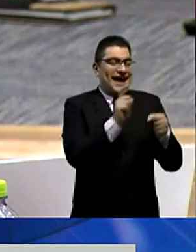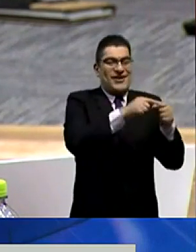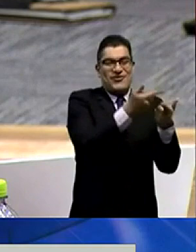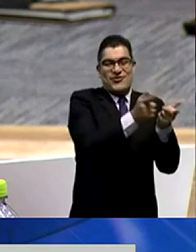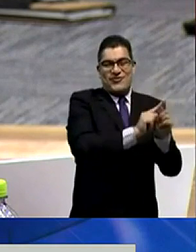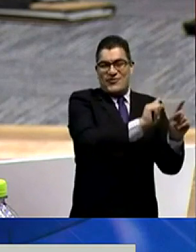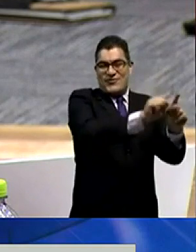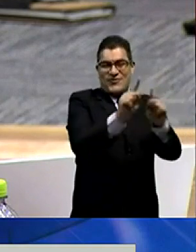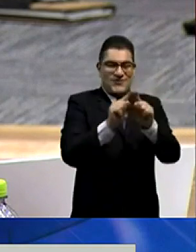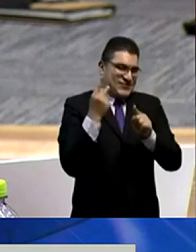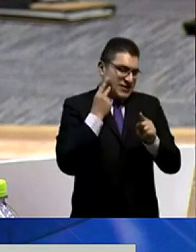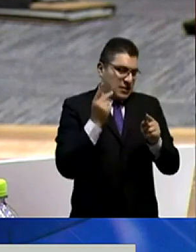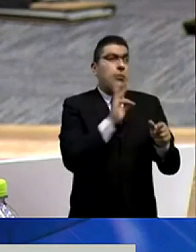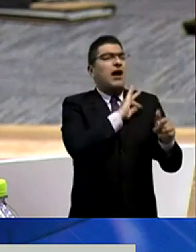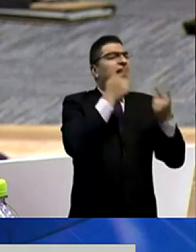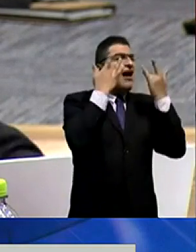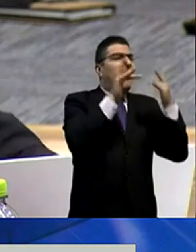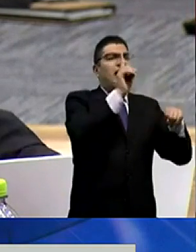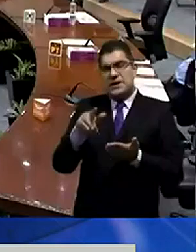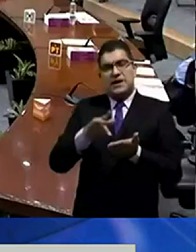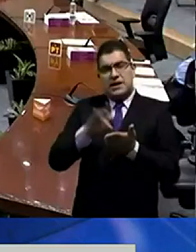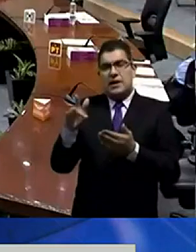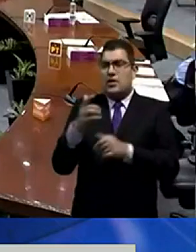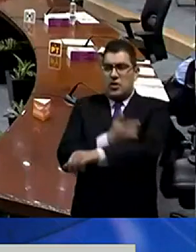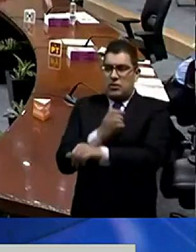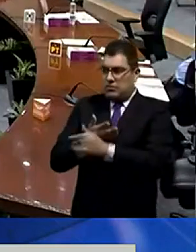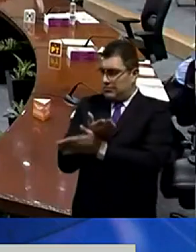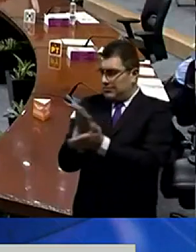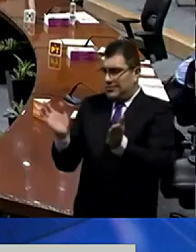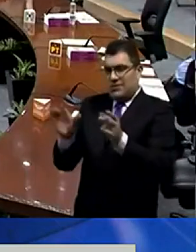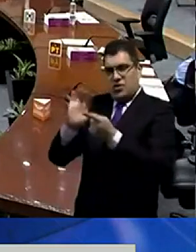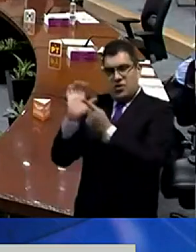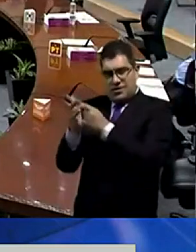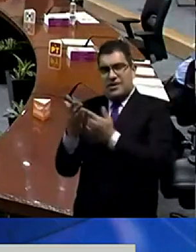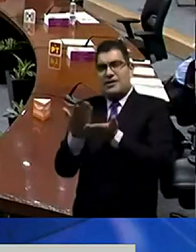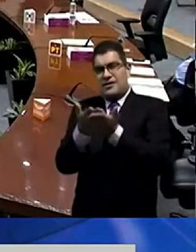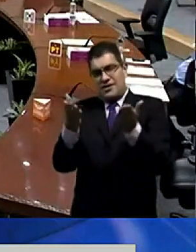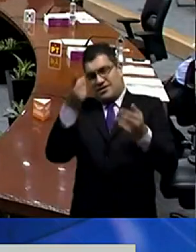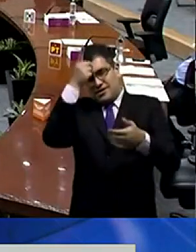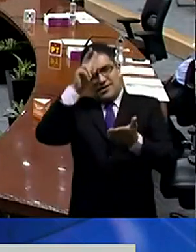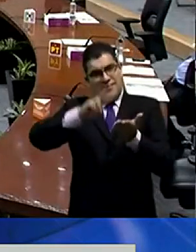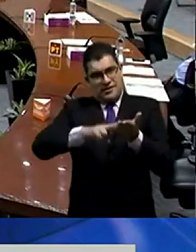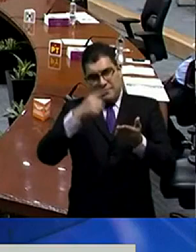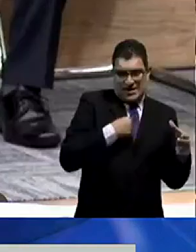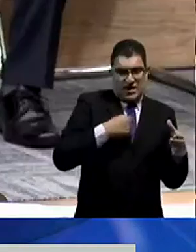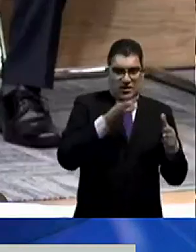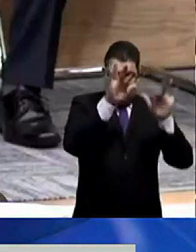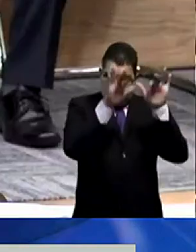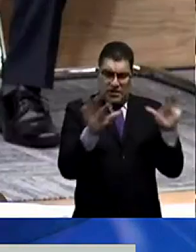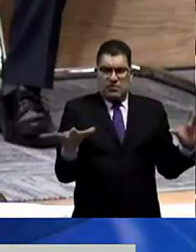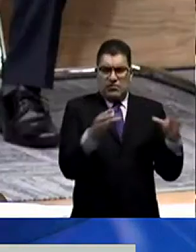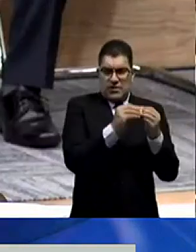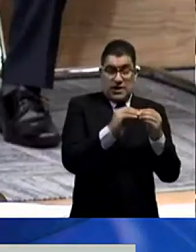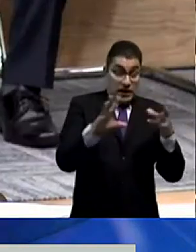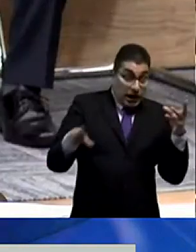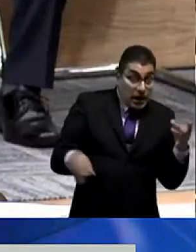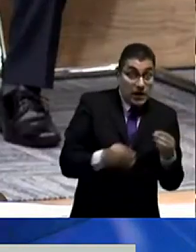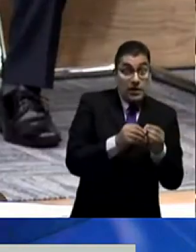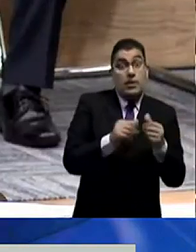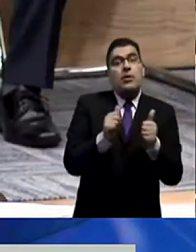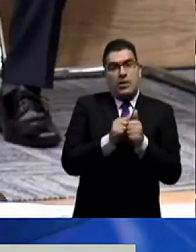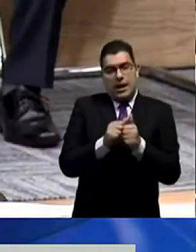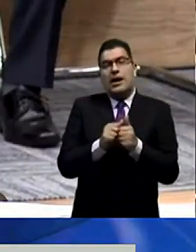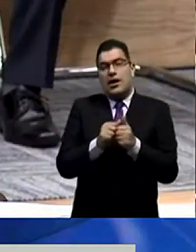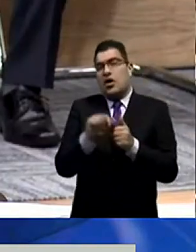PRI analizó las consecuencias. Por eso hoy pienso que con tal